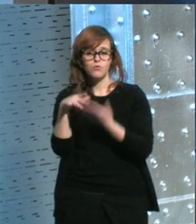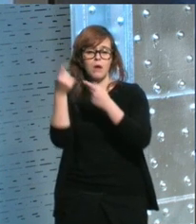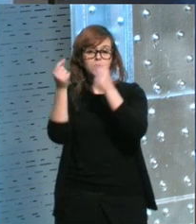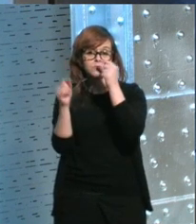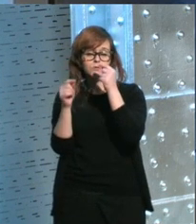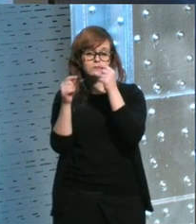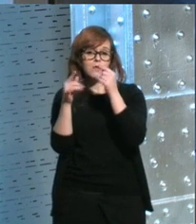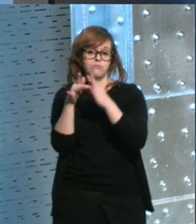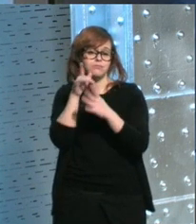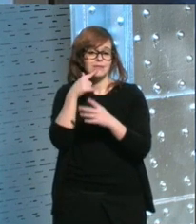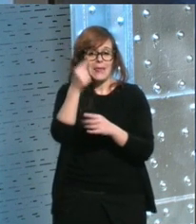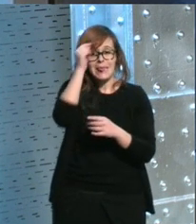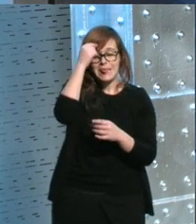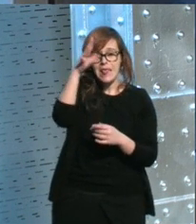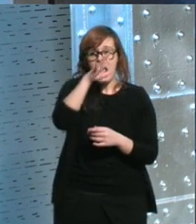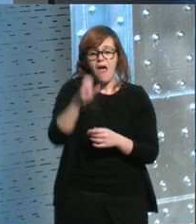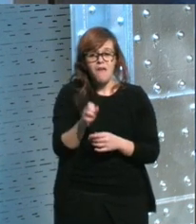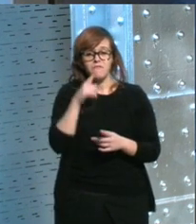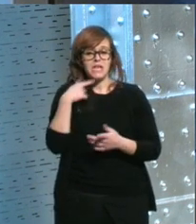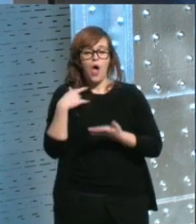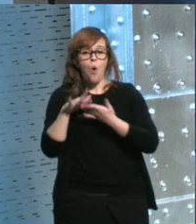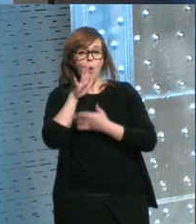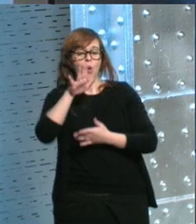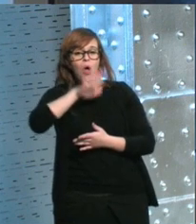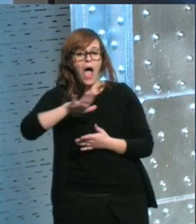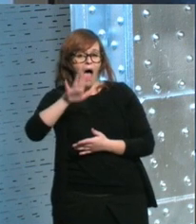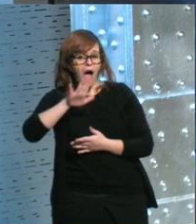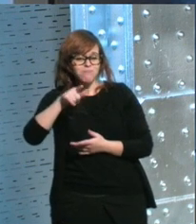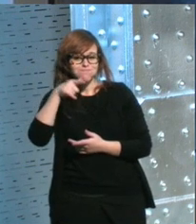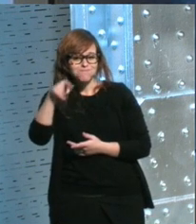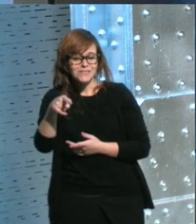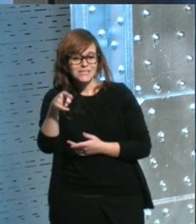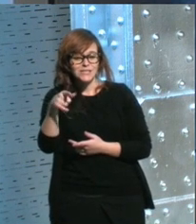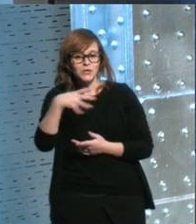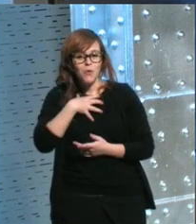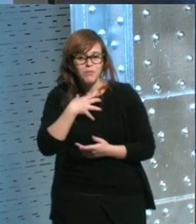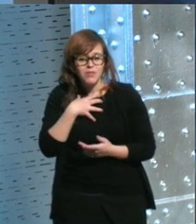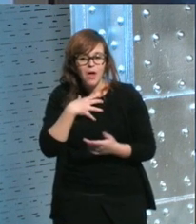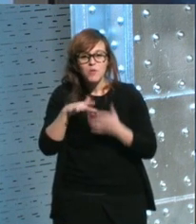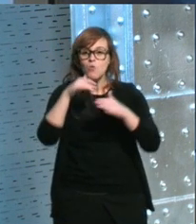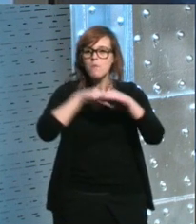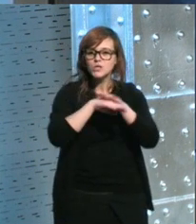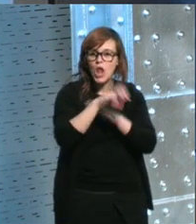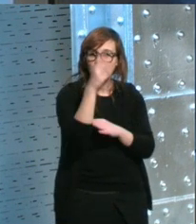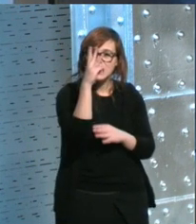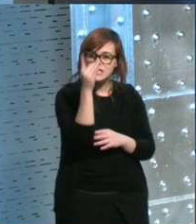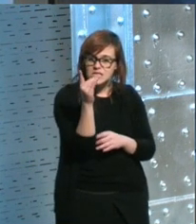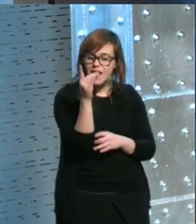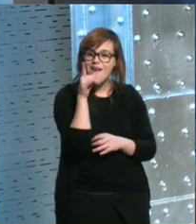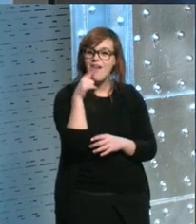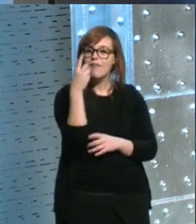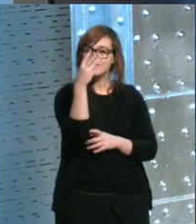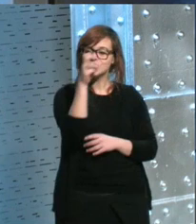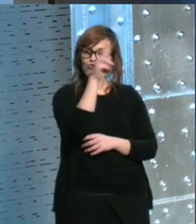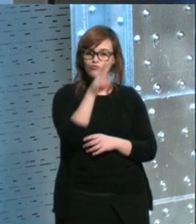de África, de India, de Indonesia, etcétera. Con una impresora 3D a $300, al principio podemos pensar